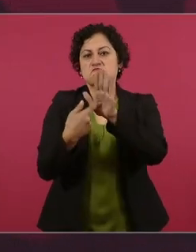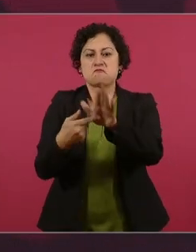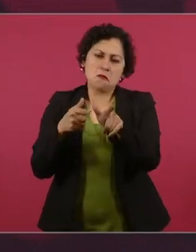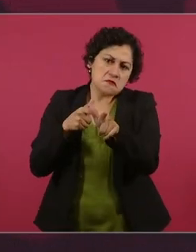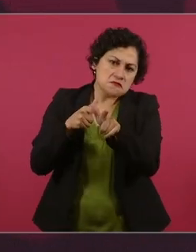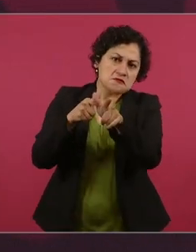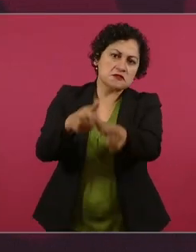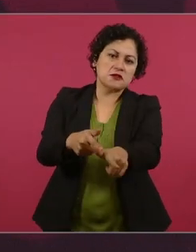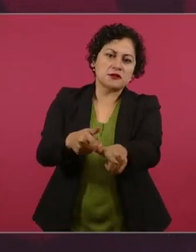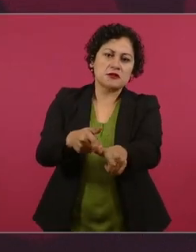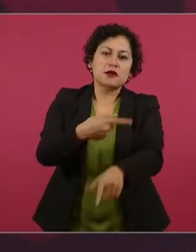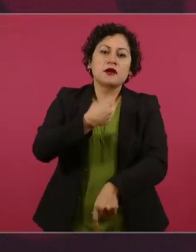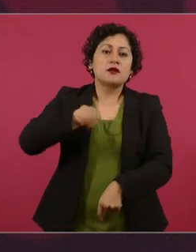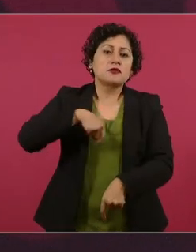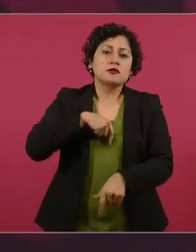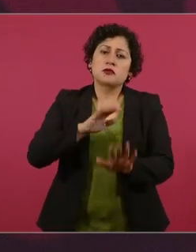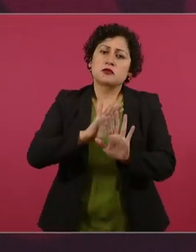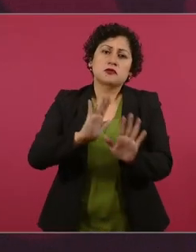salida,